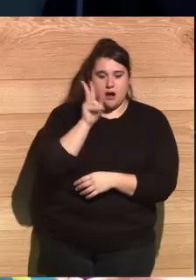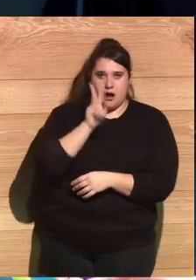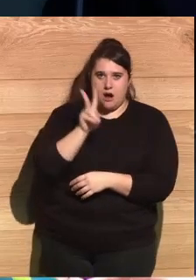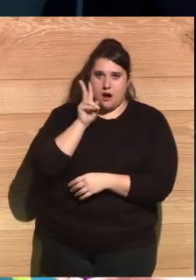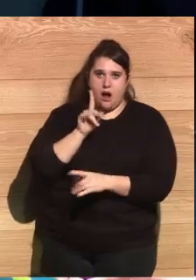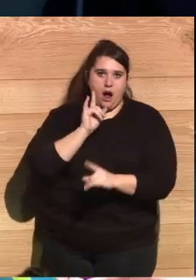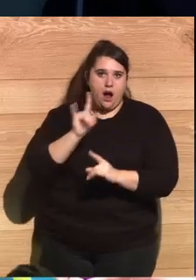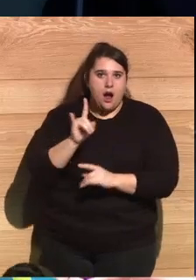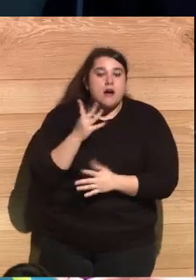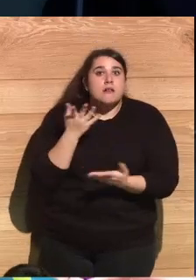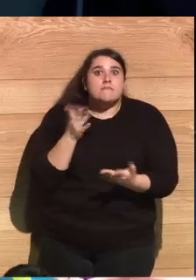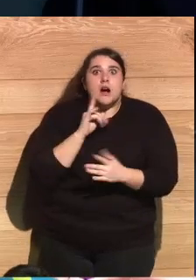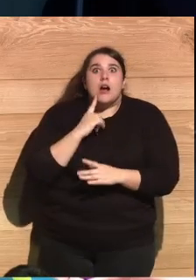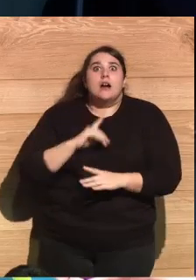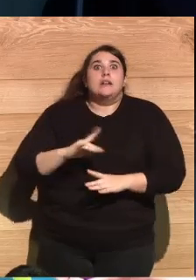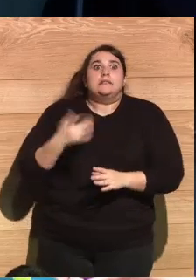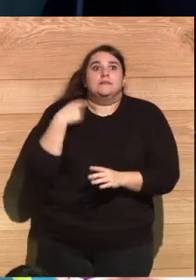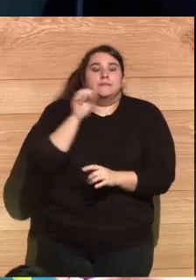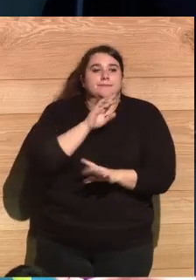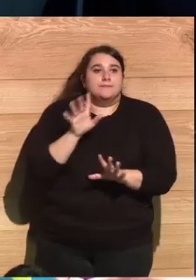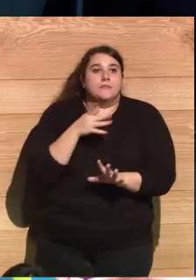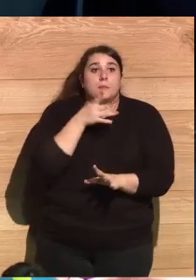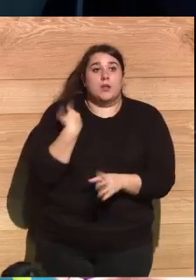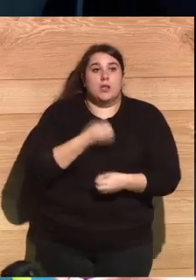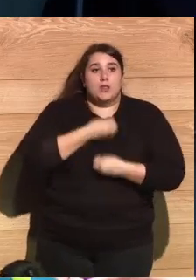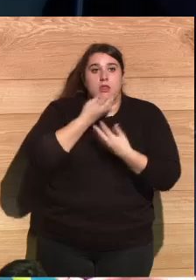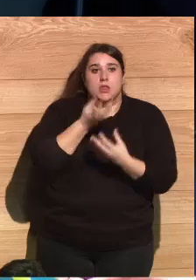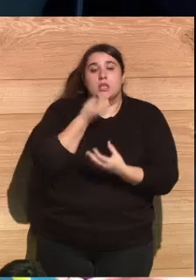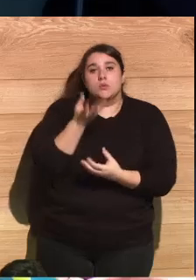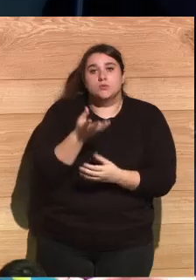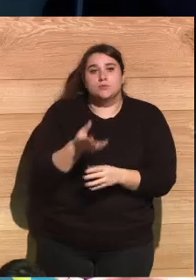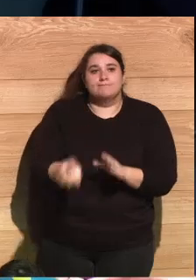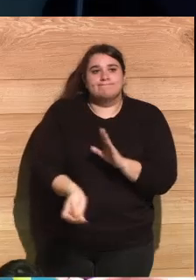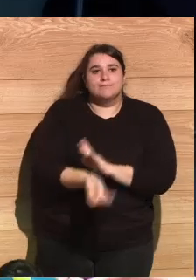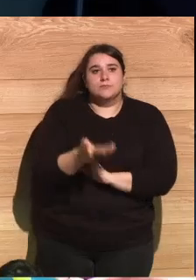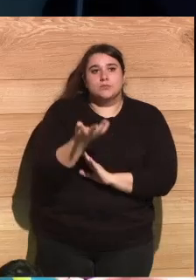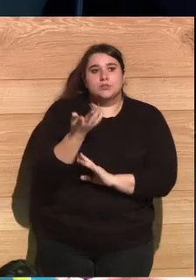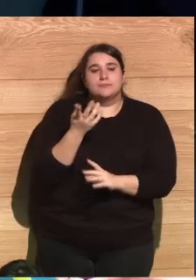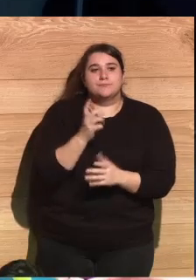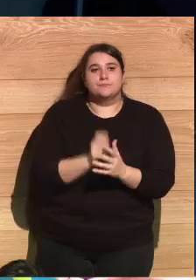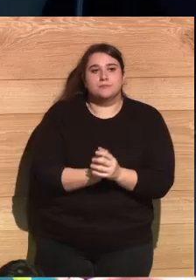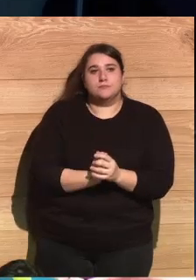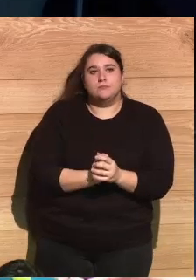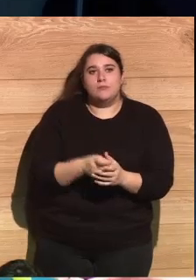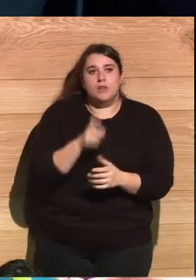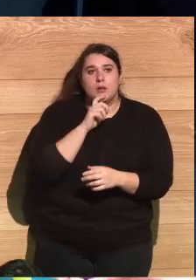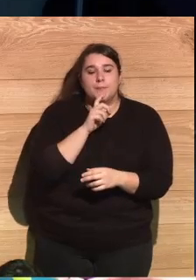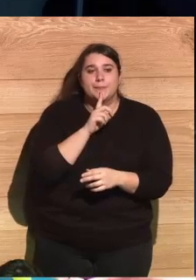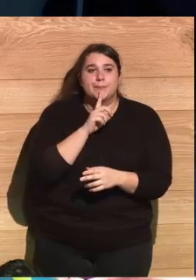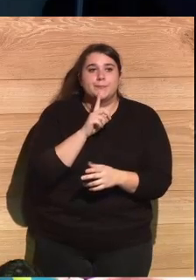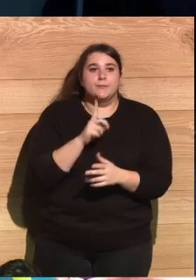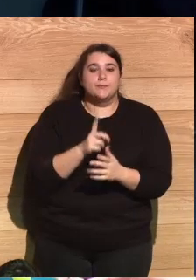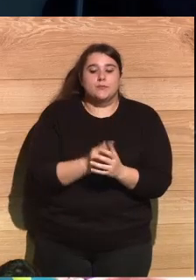héroes. Bueno, que sí, que se ha creado un discurso de epopeya, de